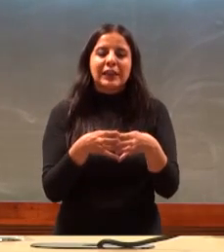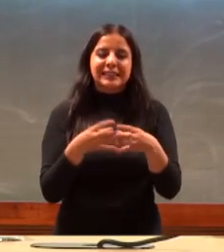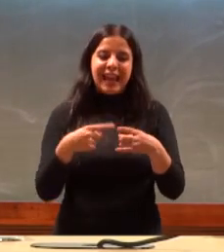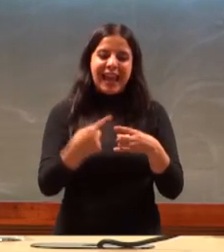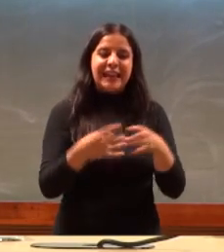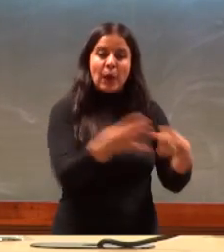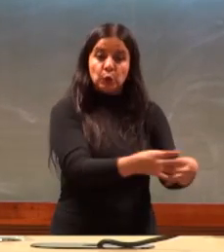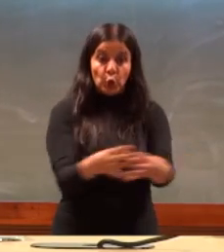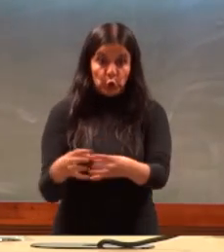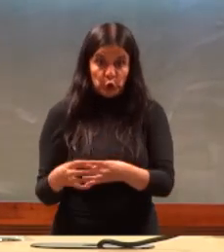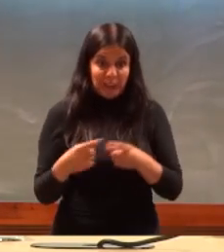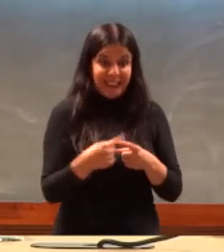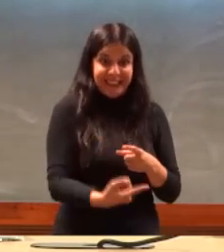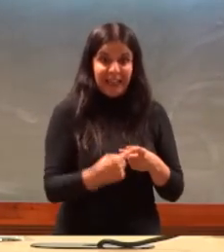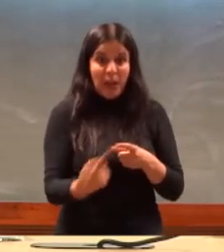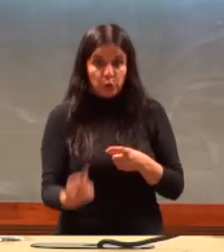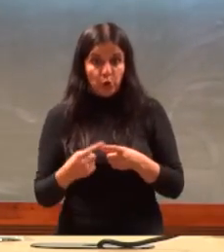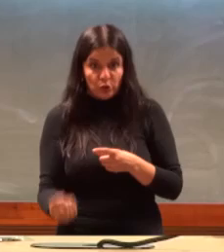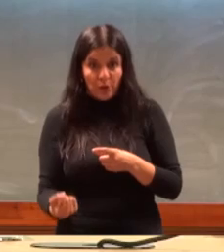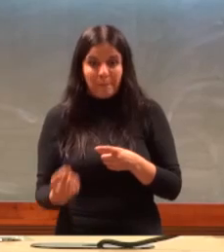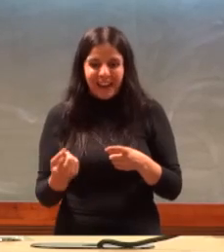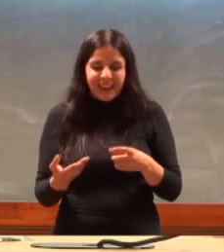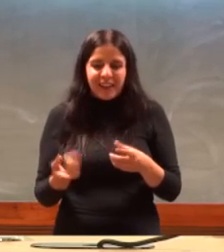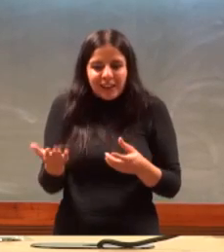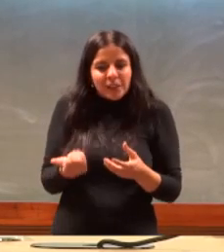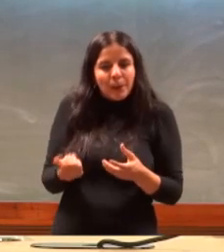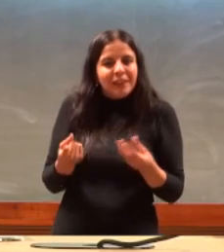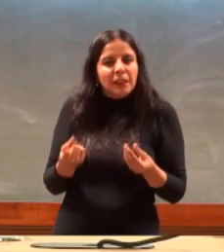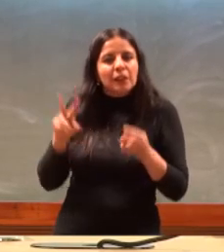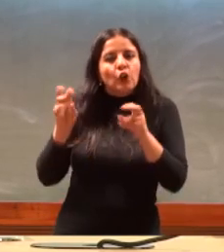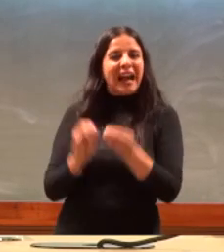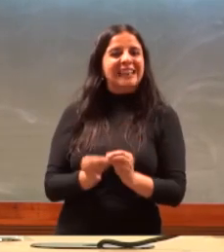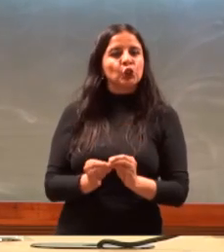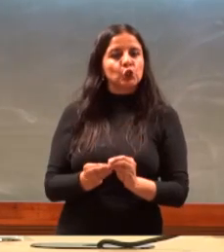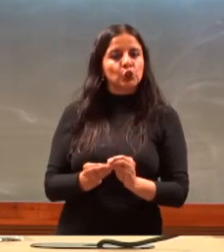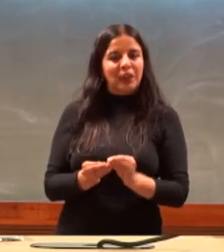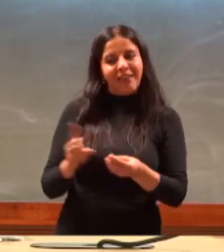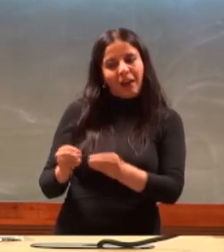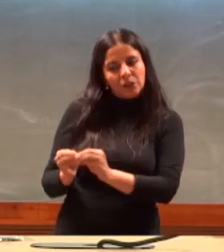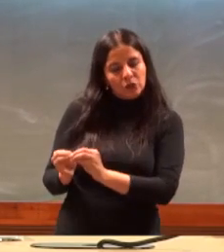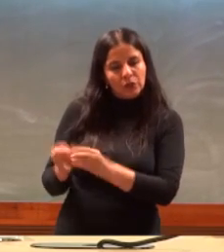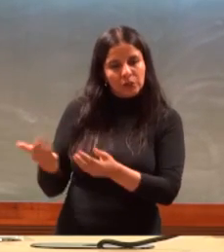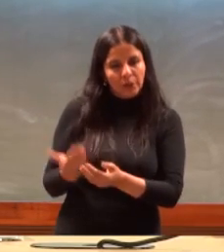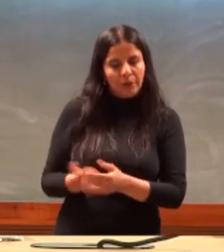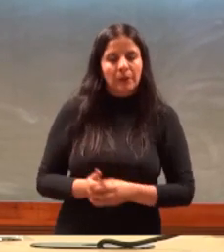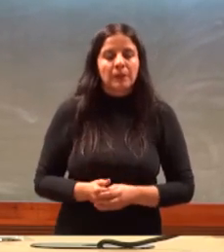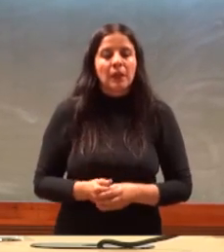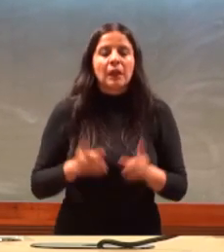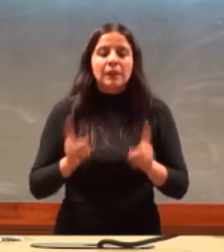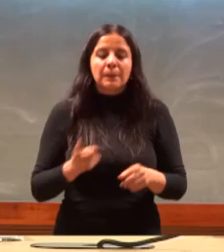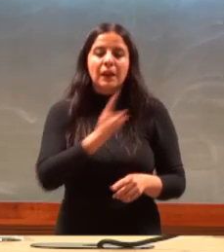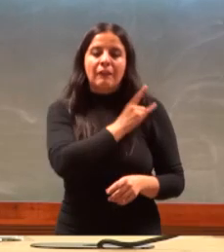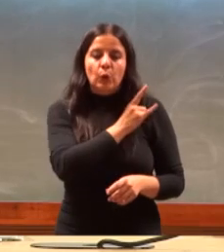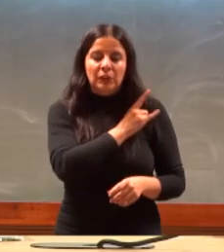atención de de los casos también nos parece importante promover la inclusión y la atención de la diversidad en la facultad habitan También muchas